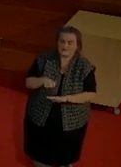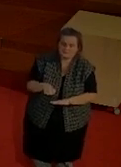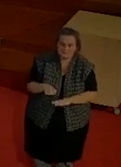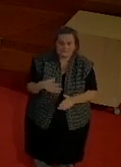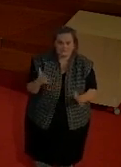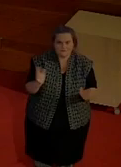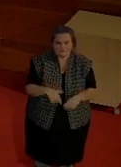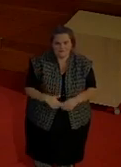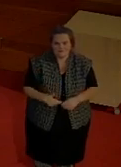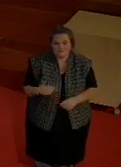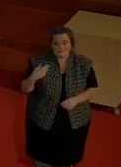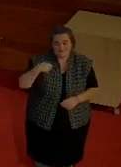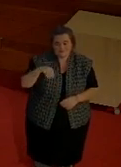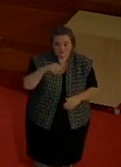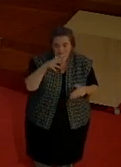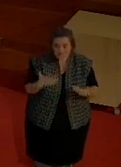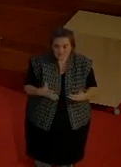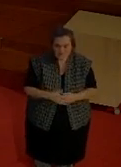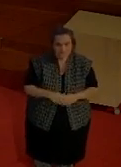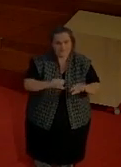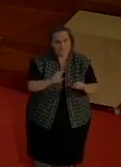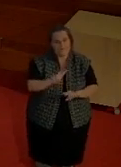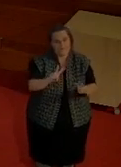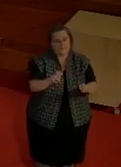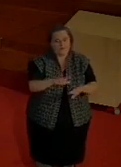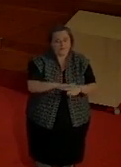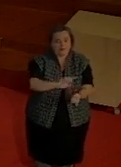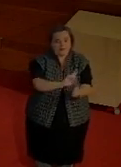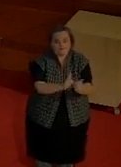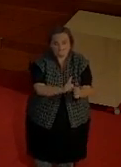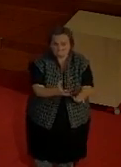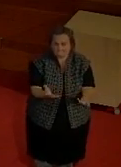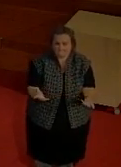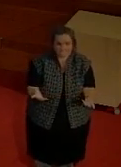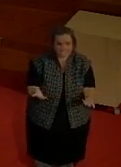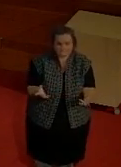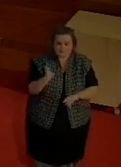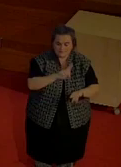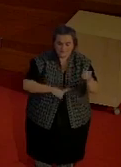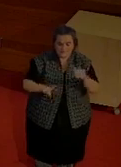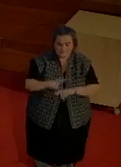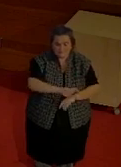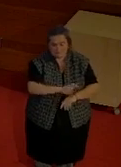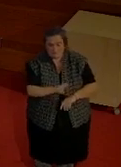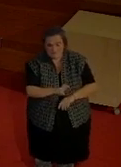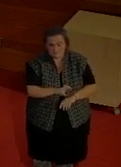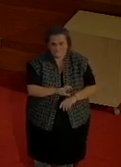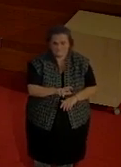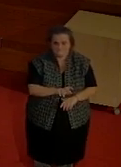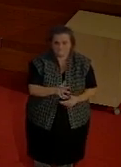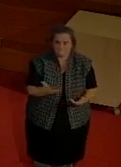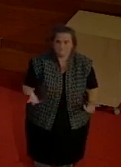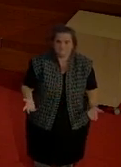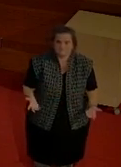tiene en su mano ahora mismo una nueva forma de hacer para salir de este problema y evidentemente como